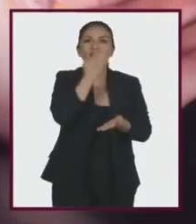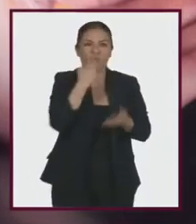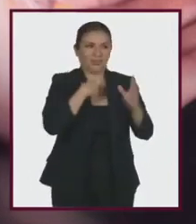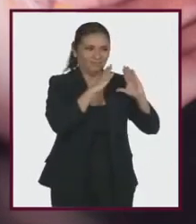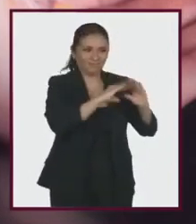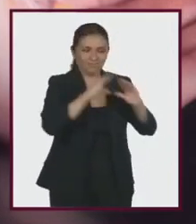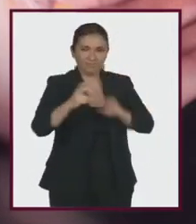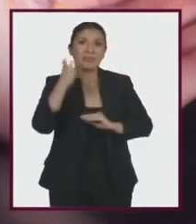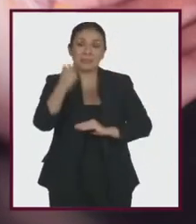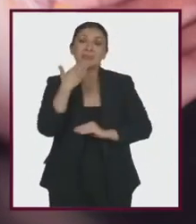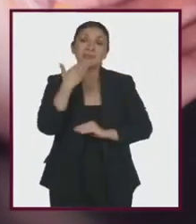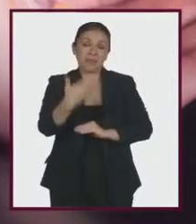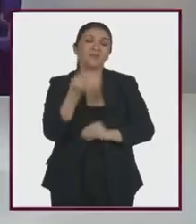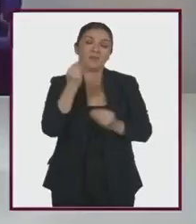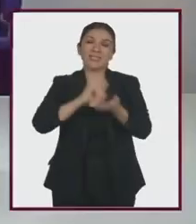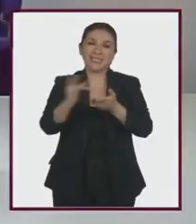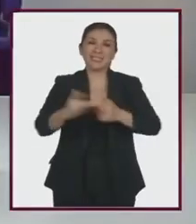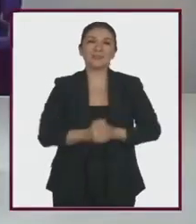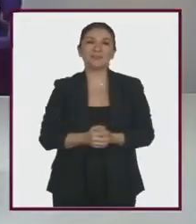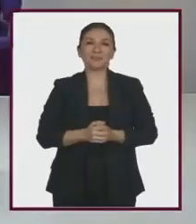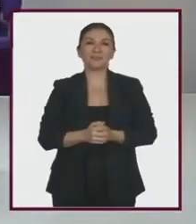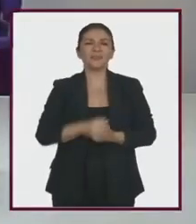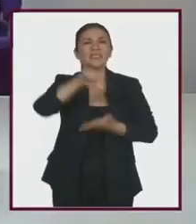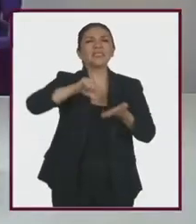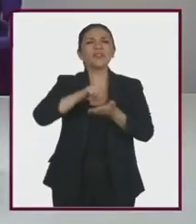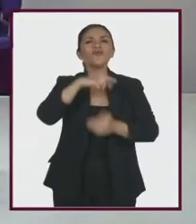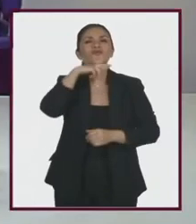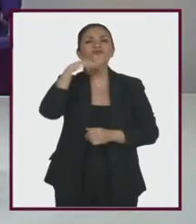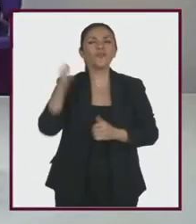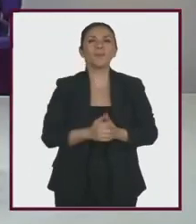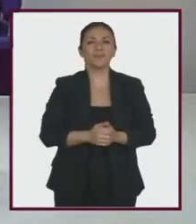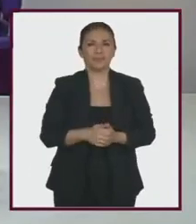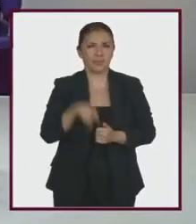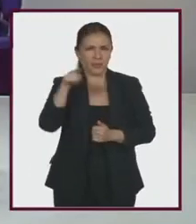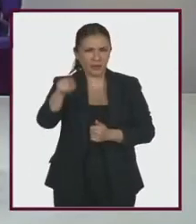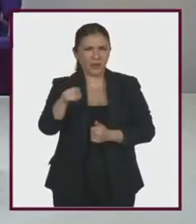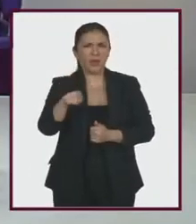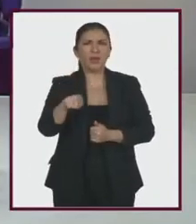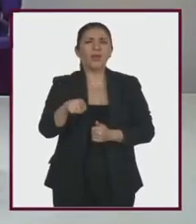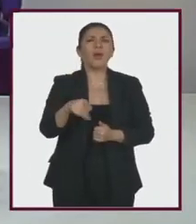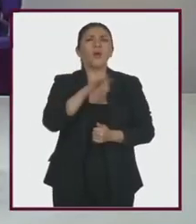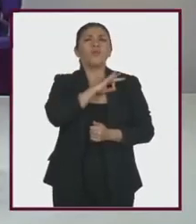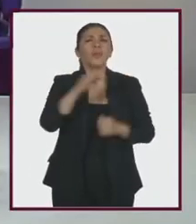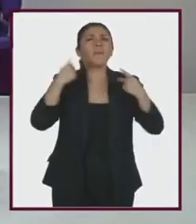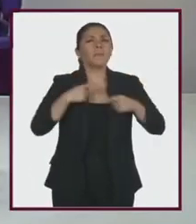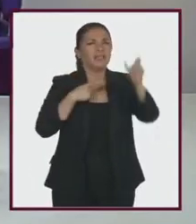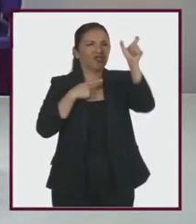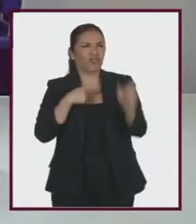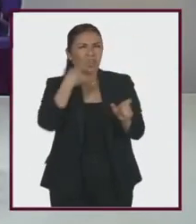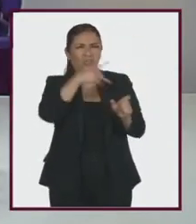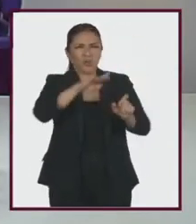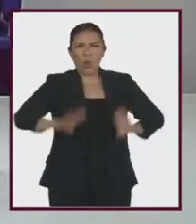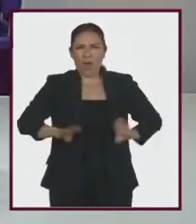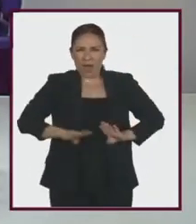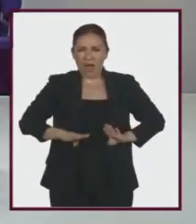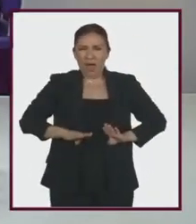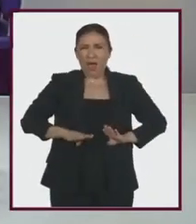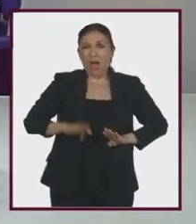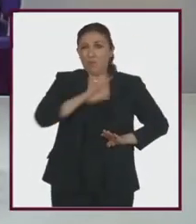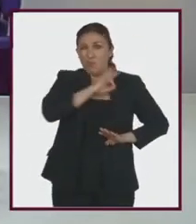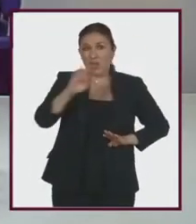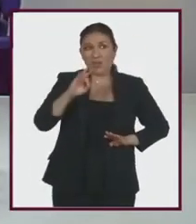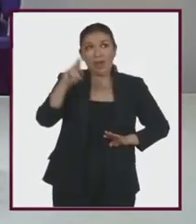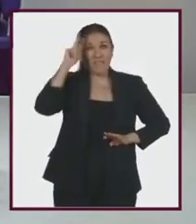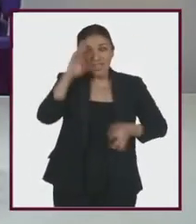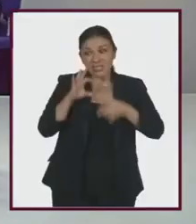estrategia. Muchas gracias, Rosy. Centro Roma, ¿tiene relación al temperamento con la probabilidad de consumo de drogas? Esa es una pregunta muy